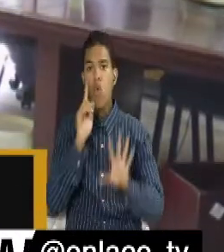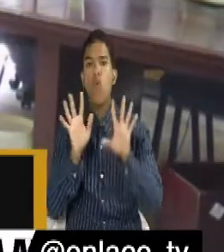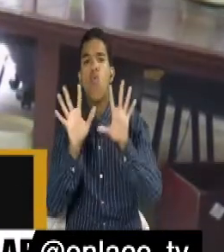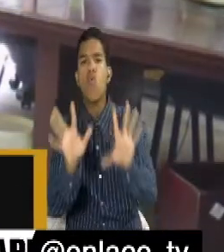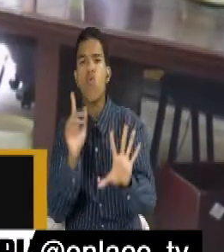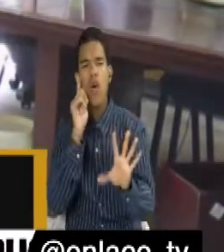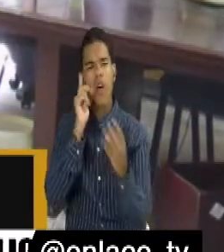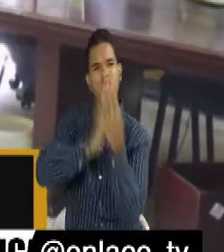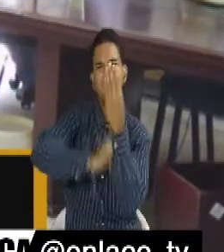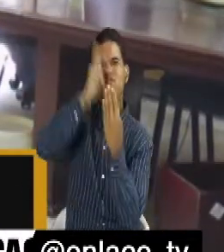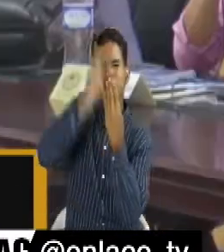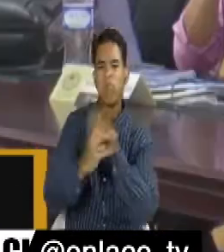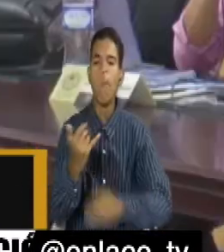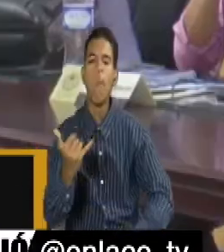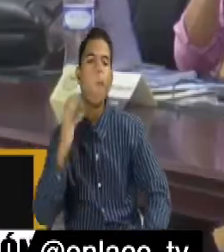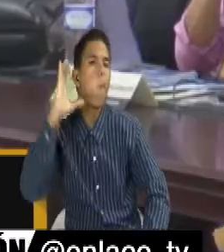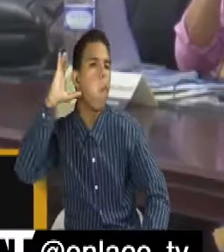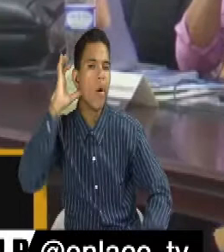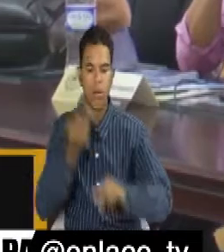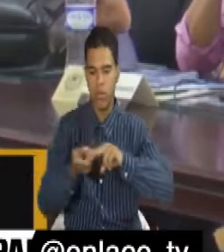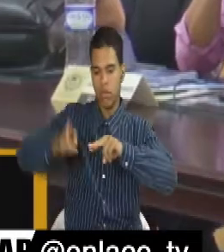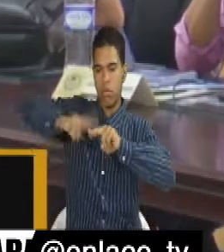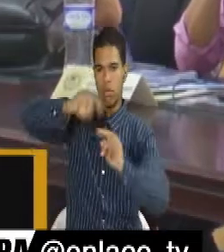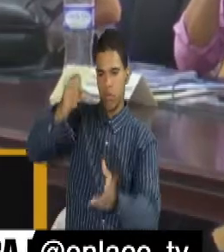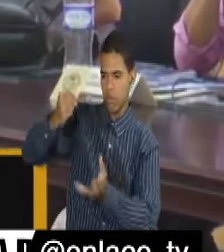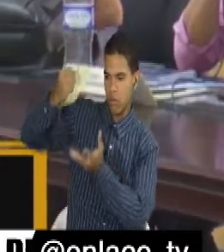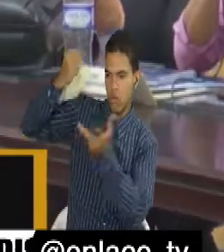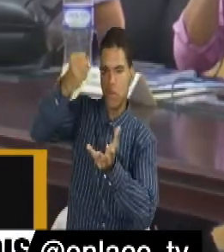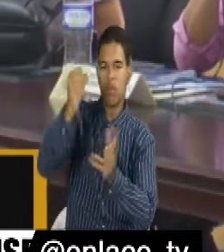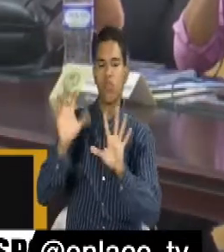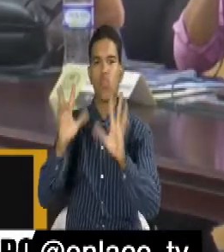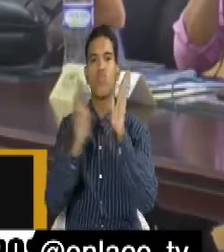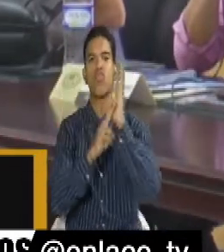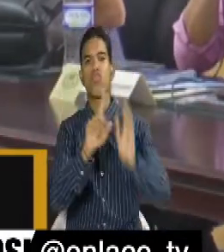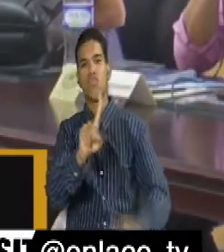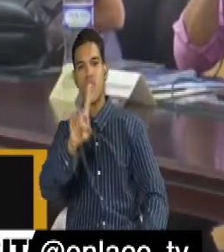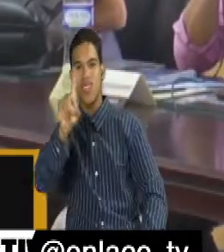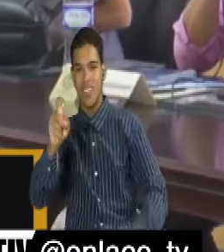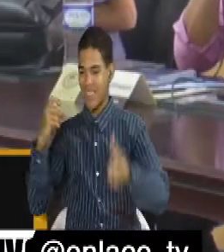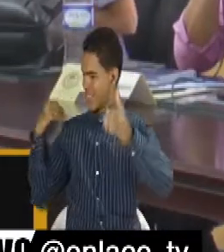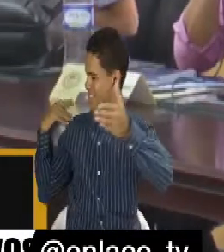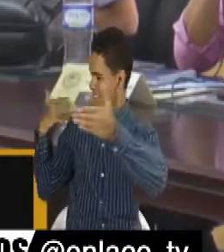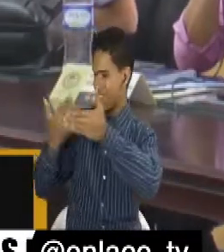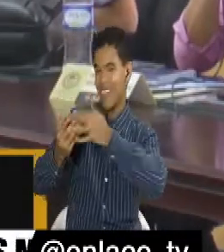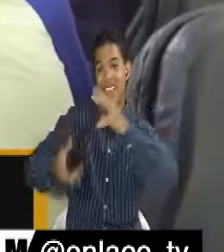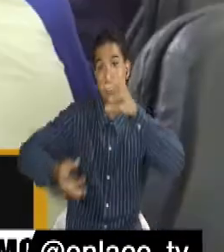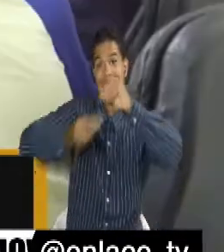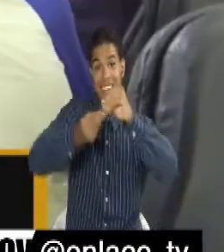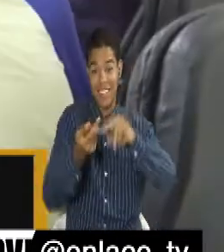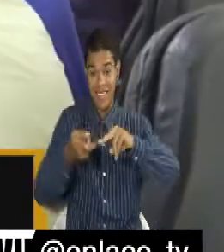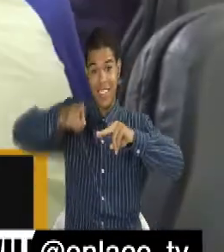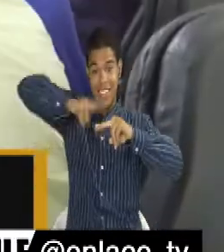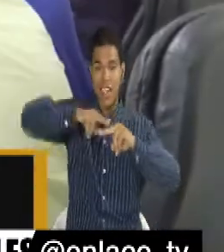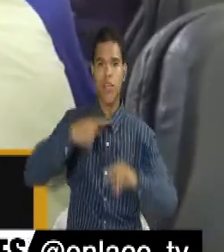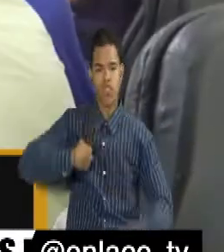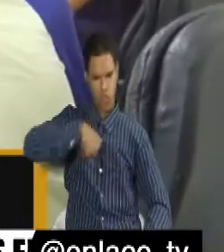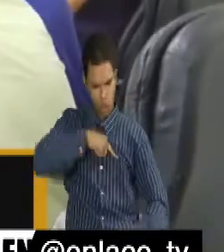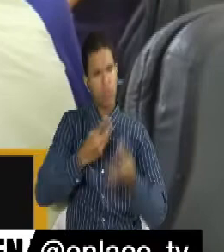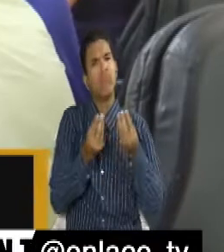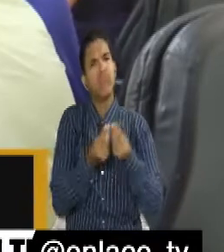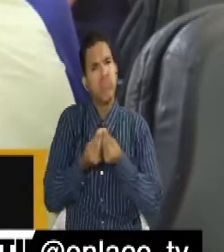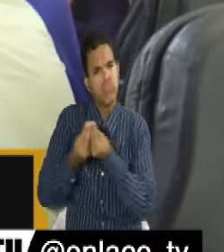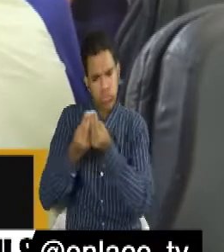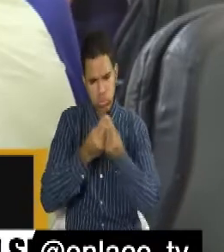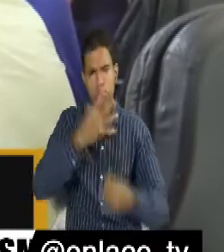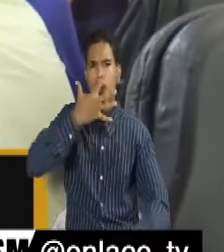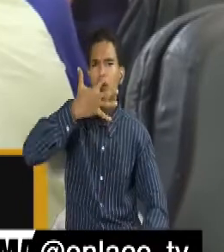está la adición presupuestal por los recursos de la vigencia 2016 para la adición, y realmente el Consejo Municipal en la